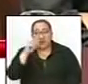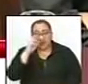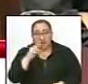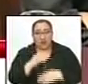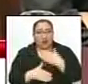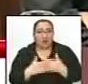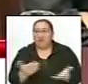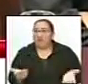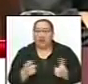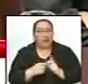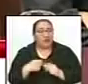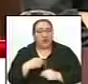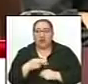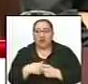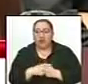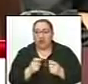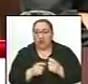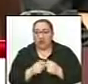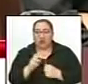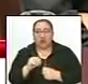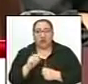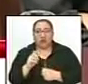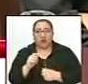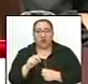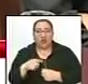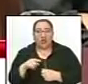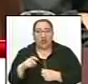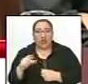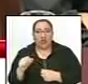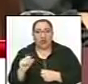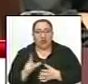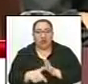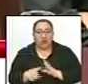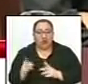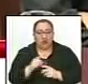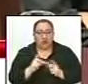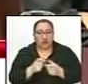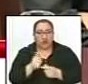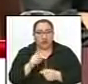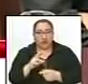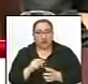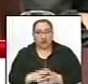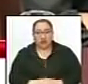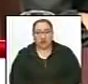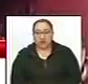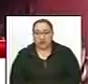proceso. Así que tiene la interrupción la congresista Montenegro y luego para que concluya congresista Arce.